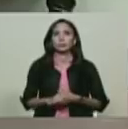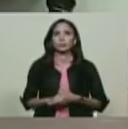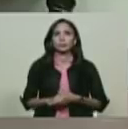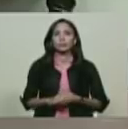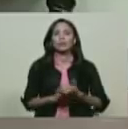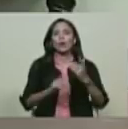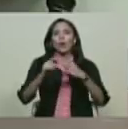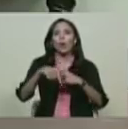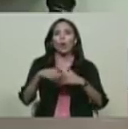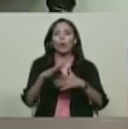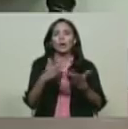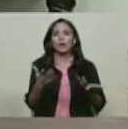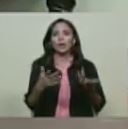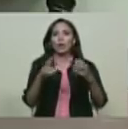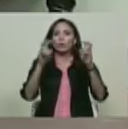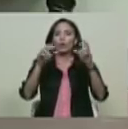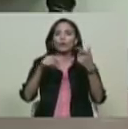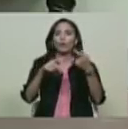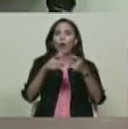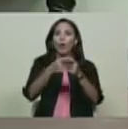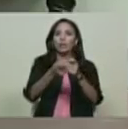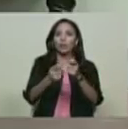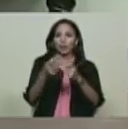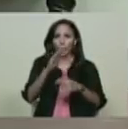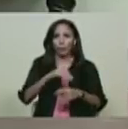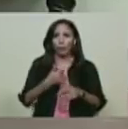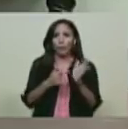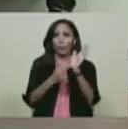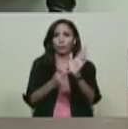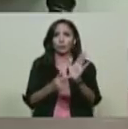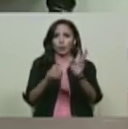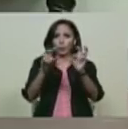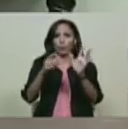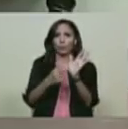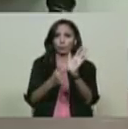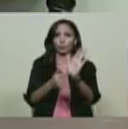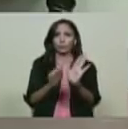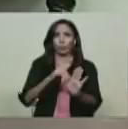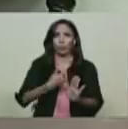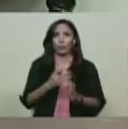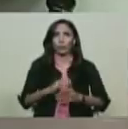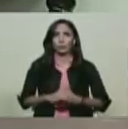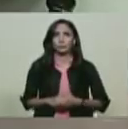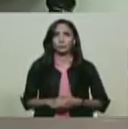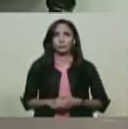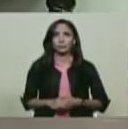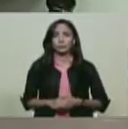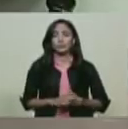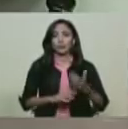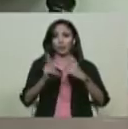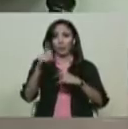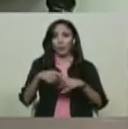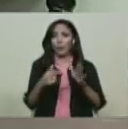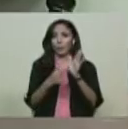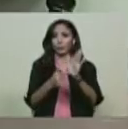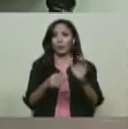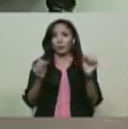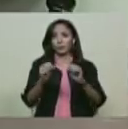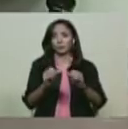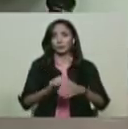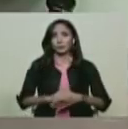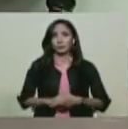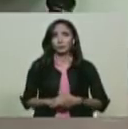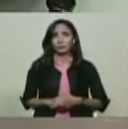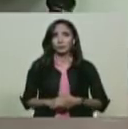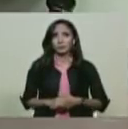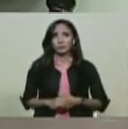Hoy me llegó mi nuevo cestatique, que se puede mostrar. Sí, sí. ¿Eh? Con esto también. Una empresa, sí, da el